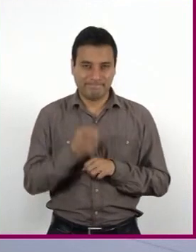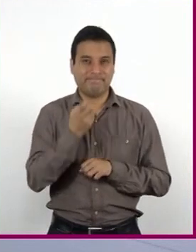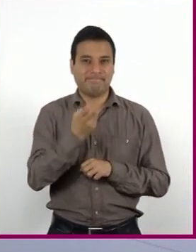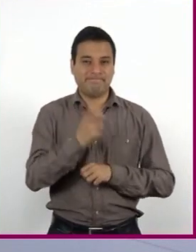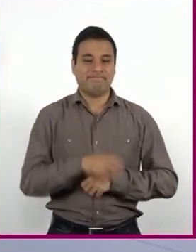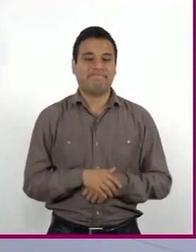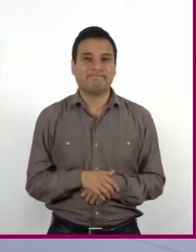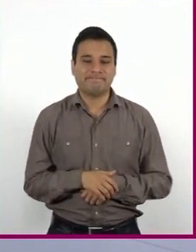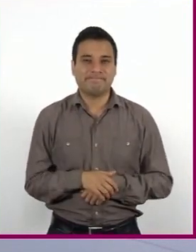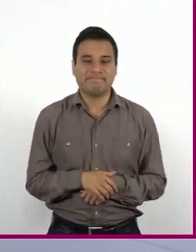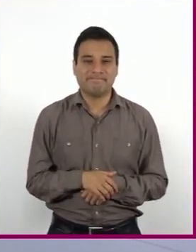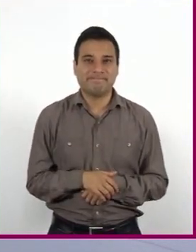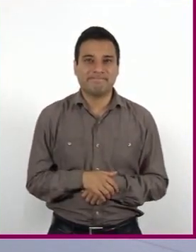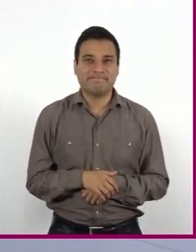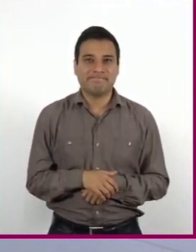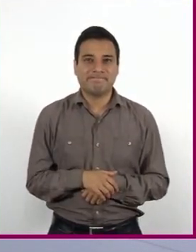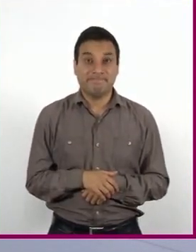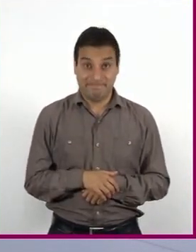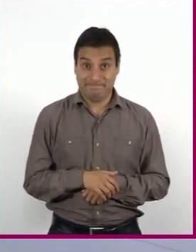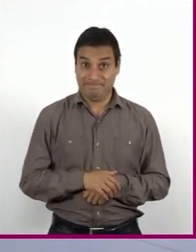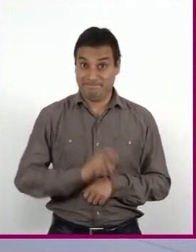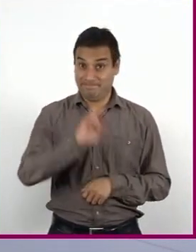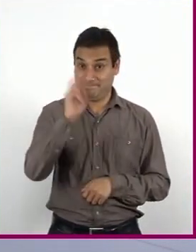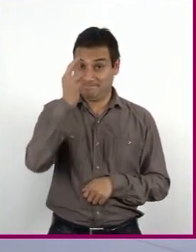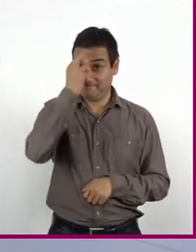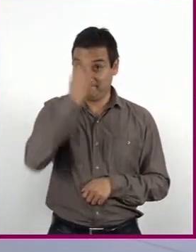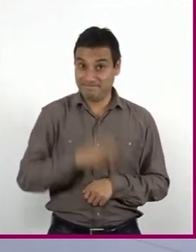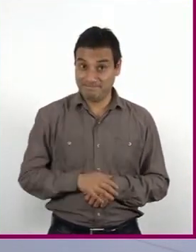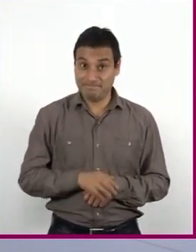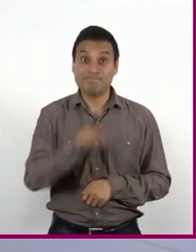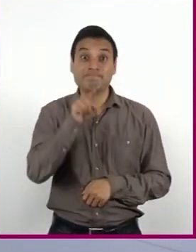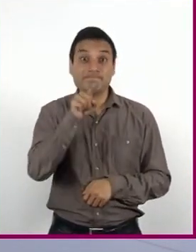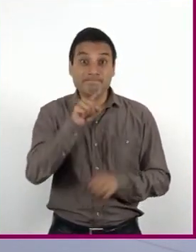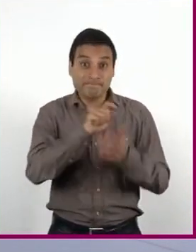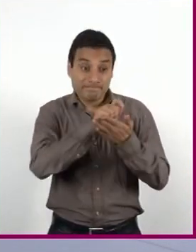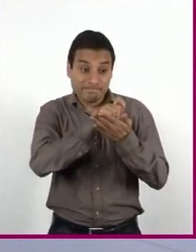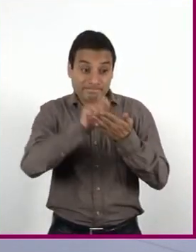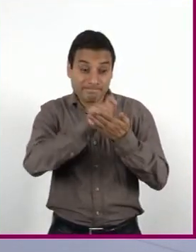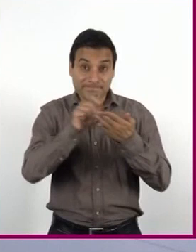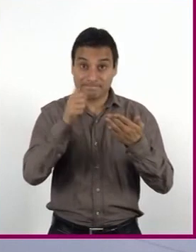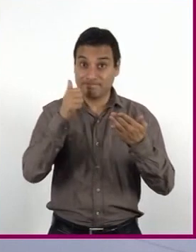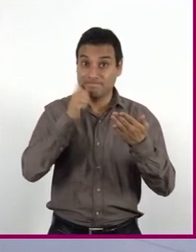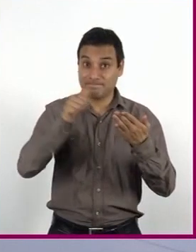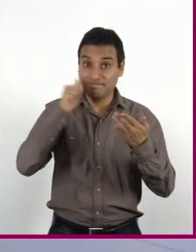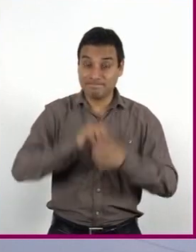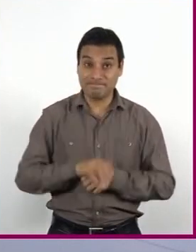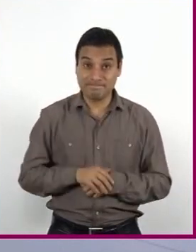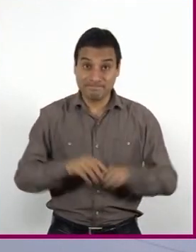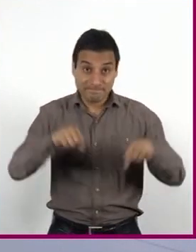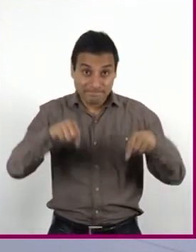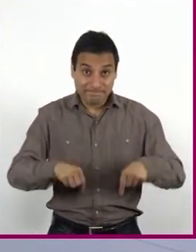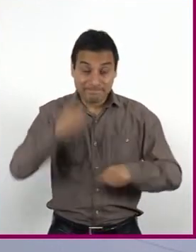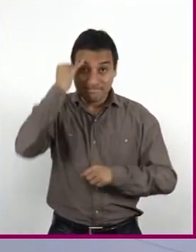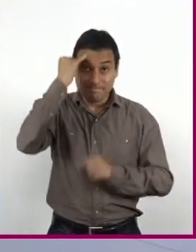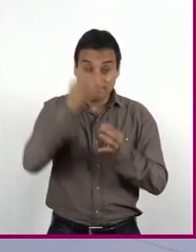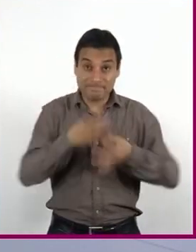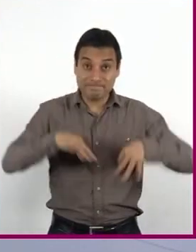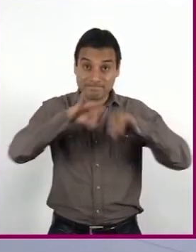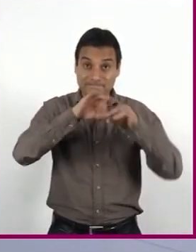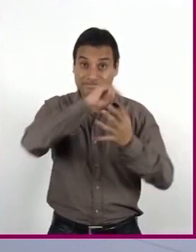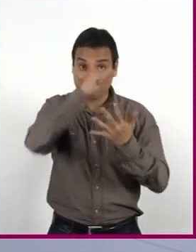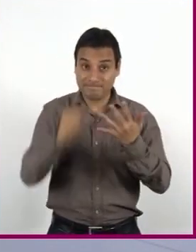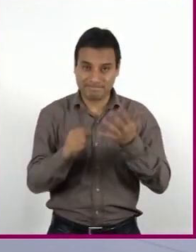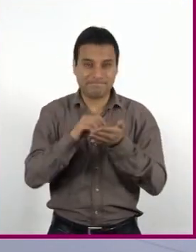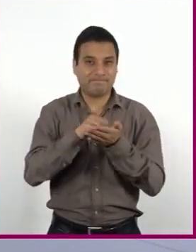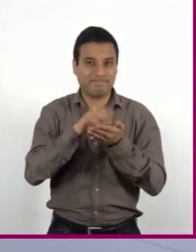desarrollos planos. Recuerden elaborar sus notas, considerando las ideas más importantes del tema. Resuelvan